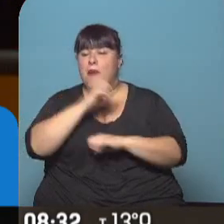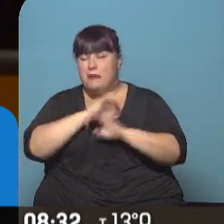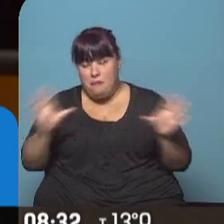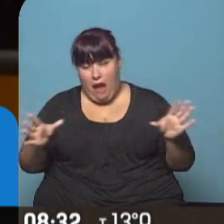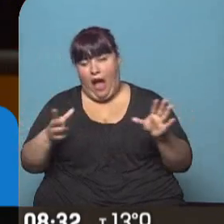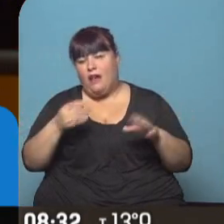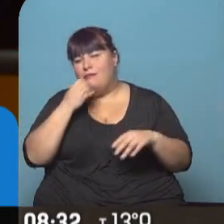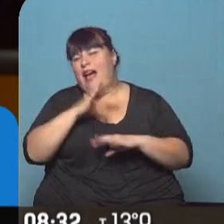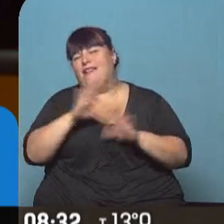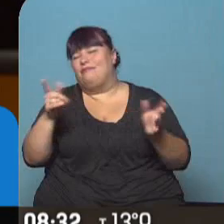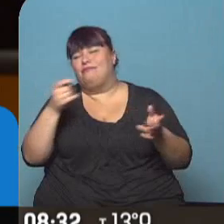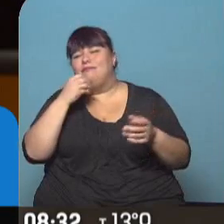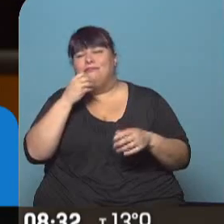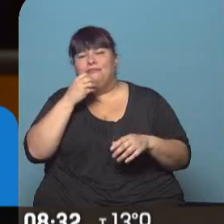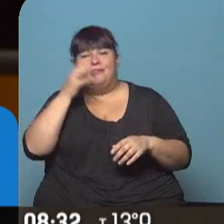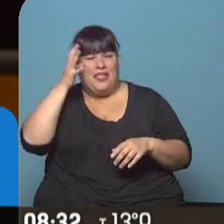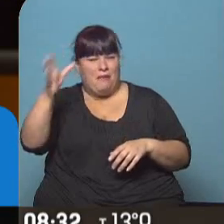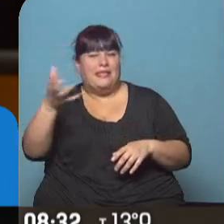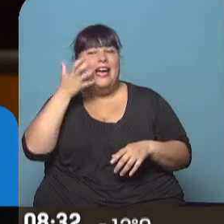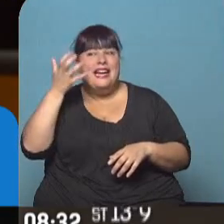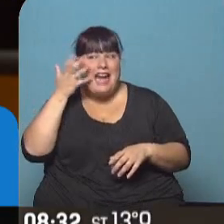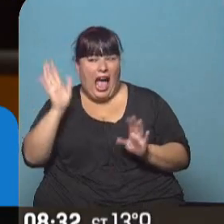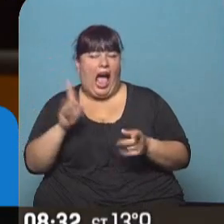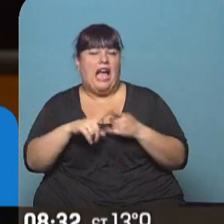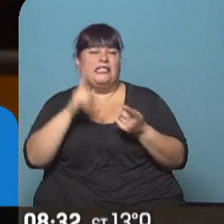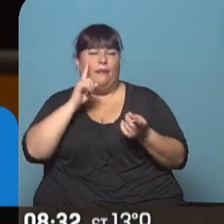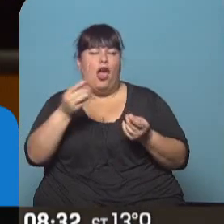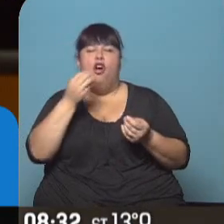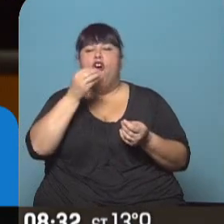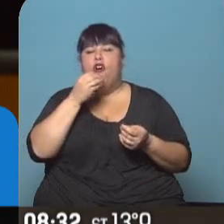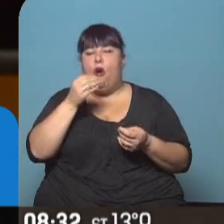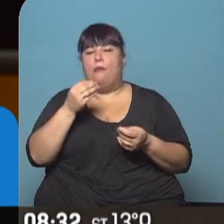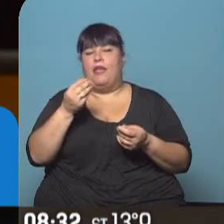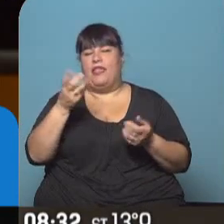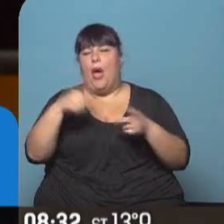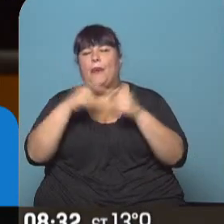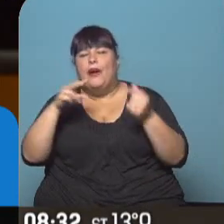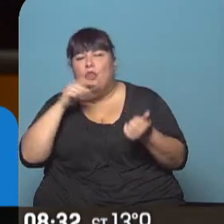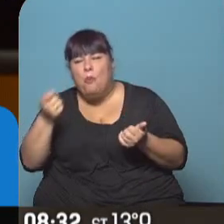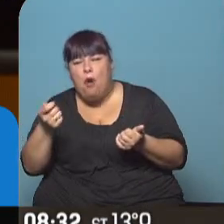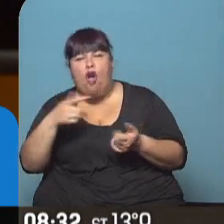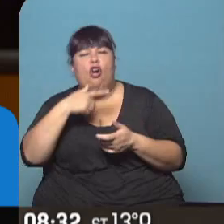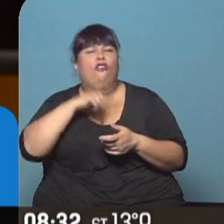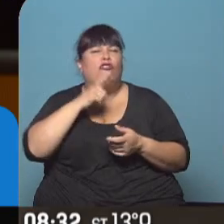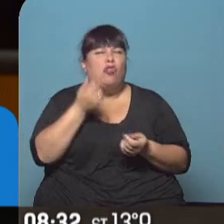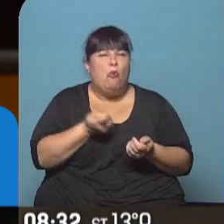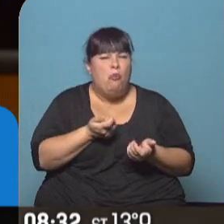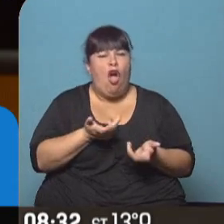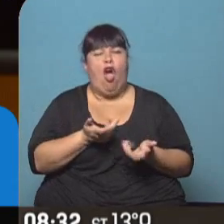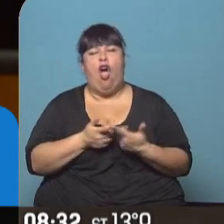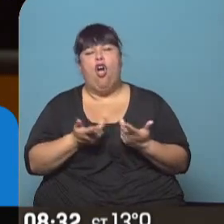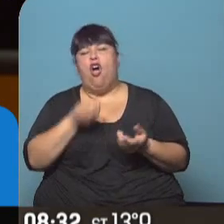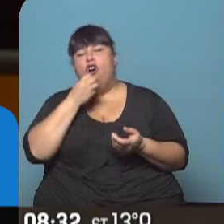inadecuada, ¿qué digo inadecuada? Una alimentación alta en grasas saturadas, una alimentación pobre en verduras, pobre yogur, en frutas, Claro.